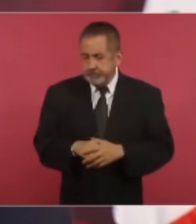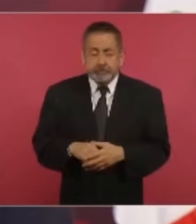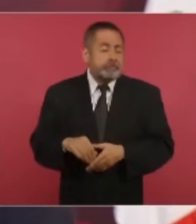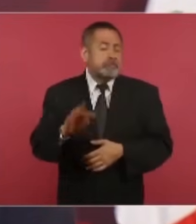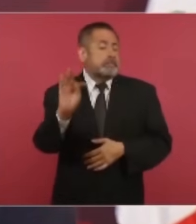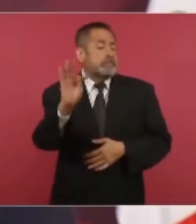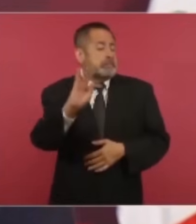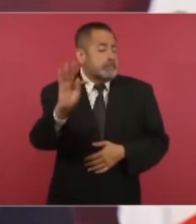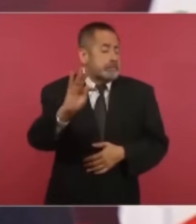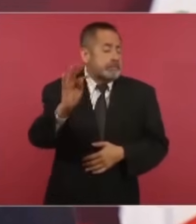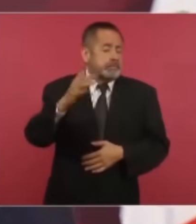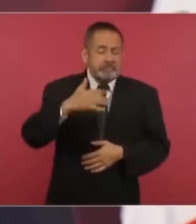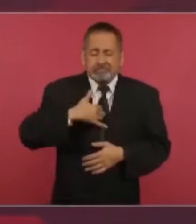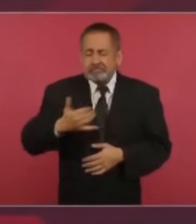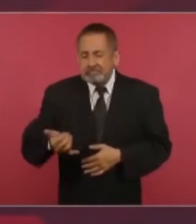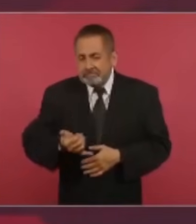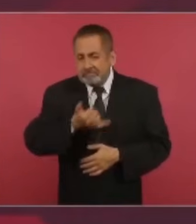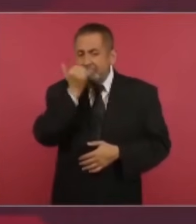equivocado,